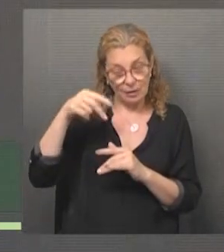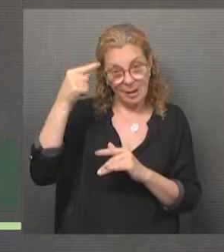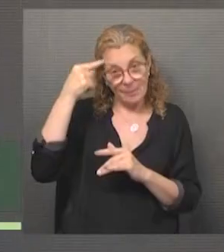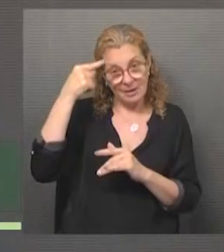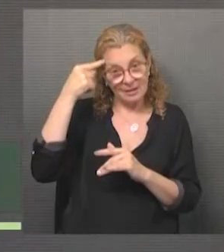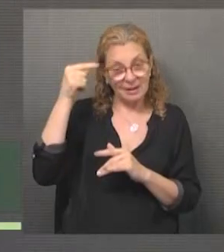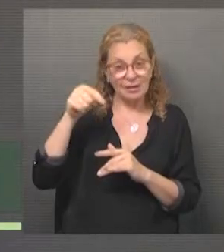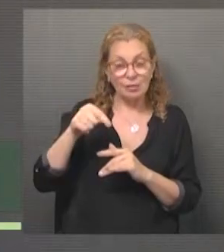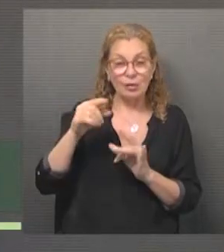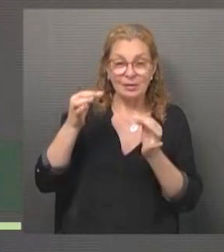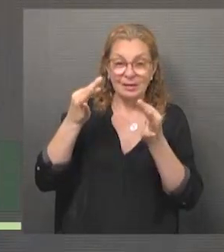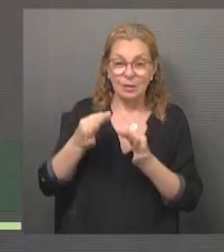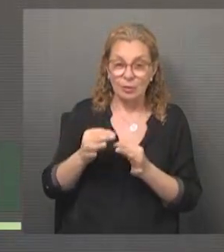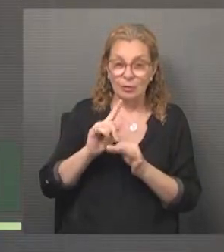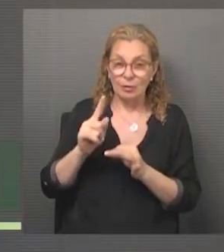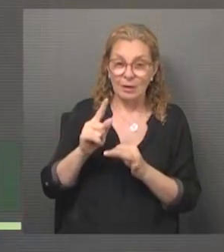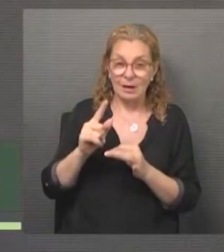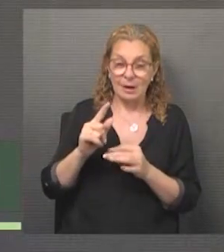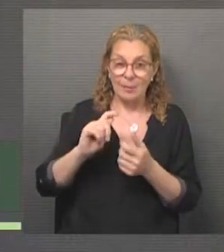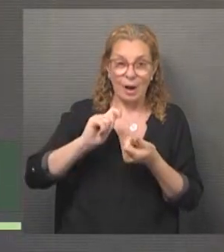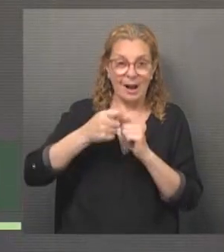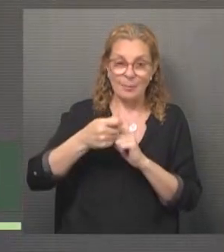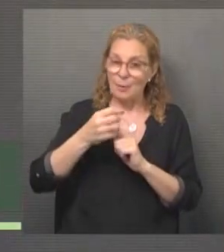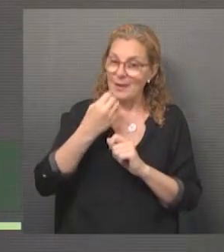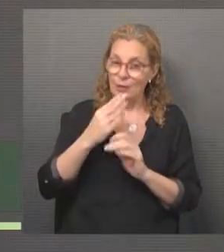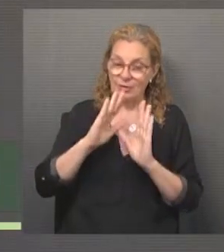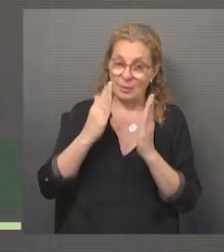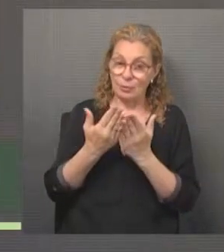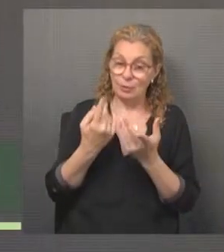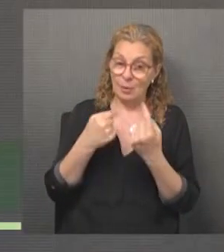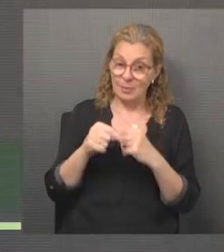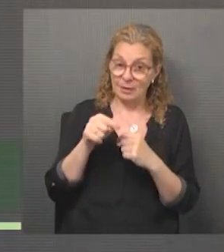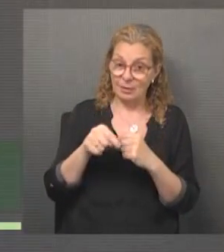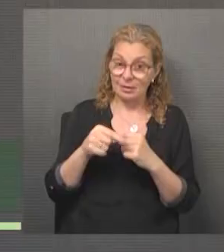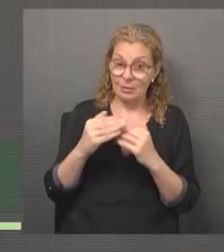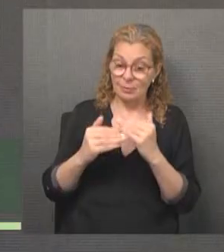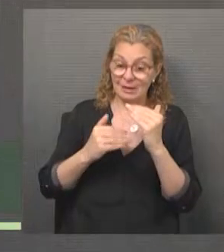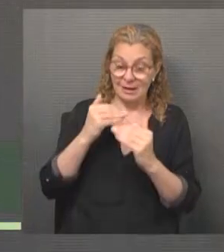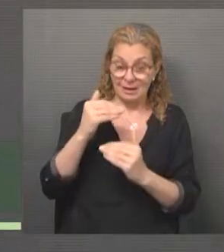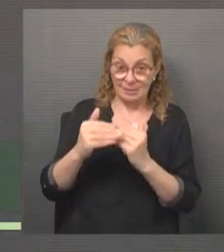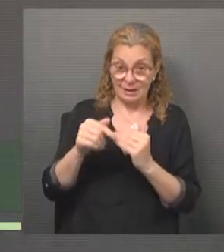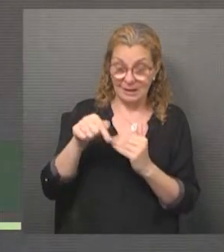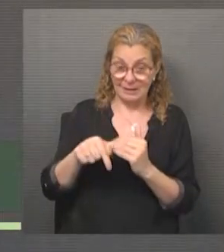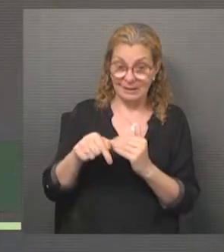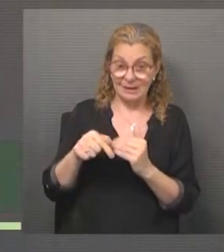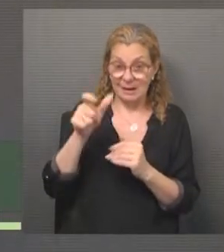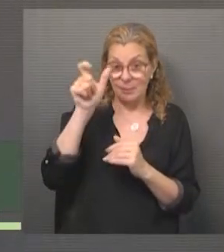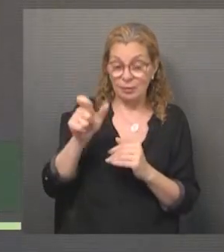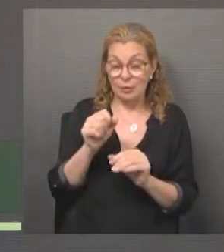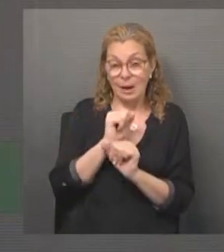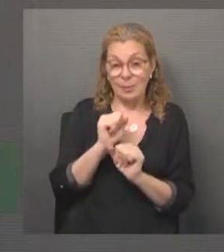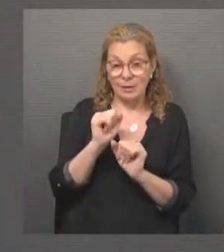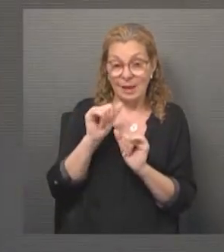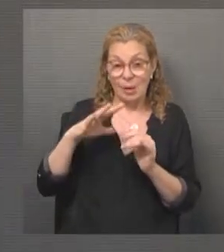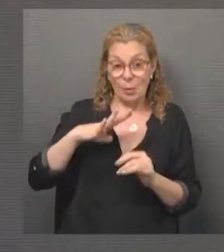esto seguramente no sea la mejor reforma del mundo pero la que podemos y la que sostenible y la que va a hacer que la gente se pueda